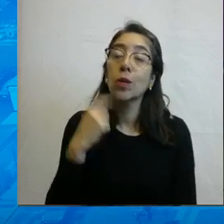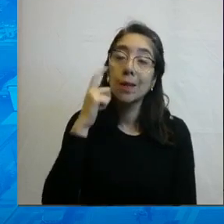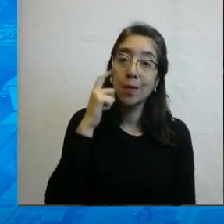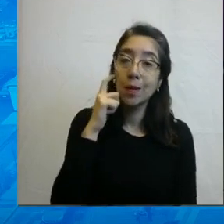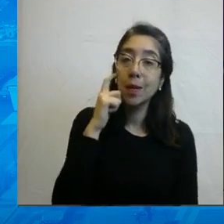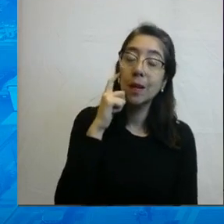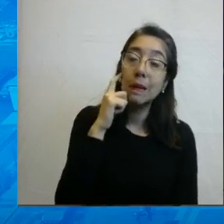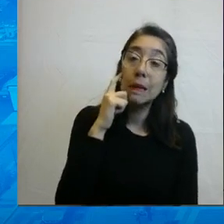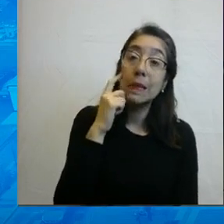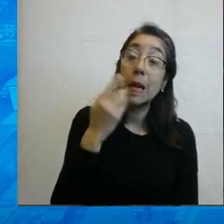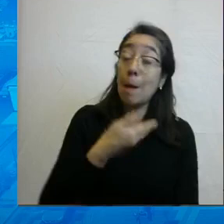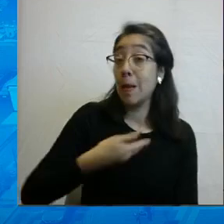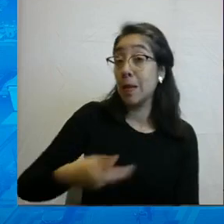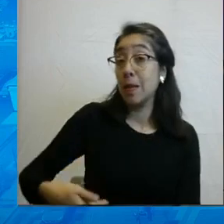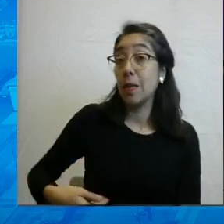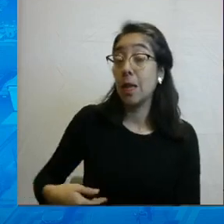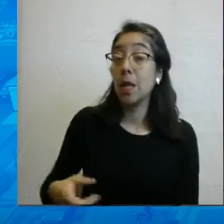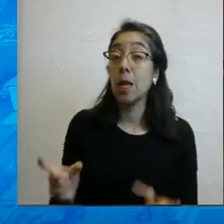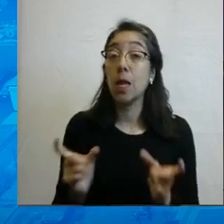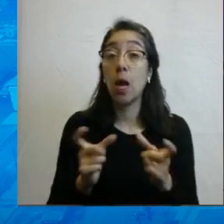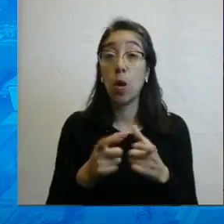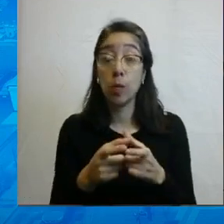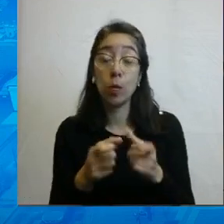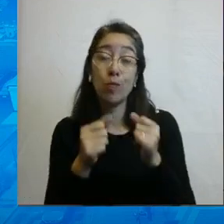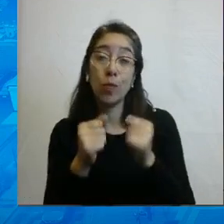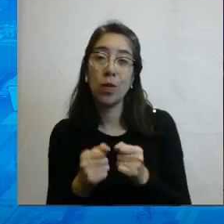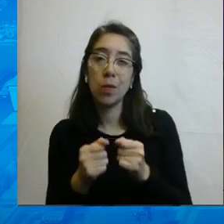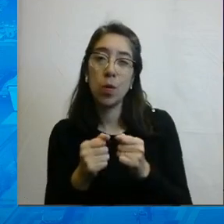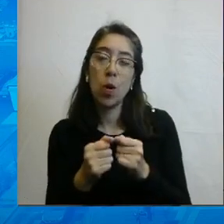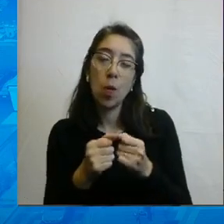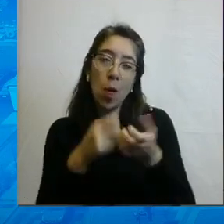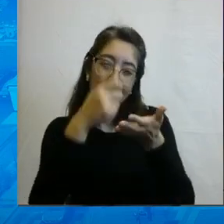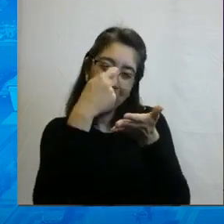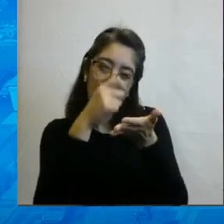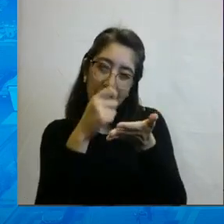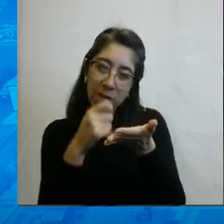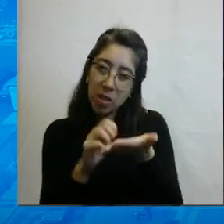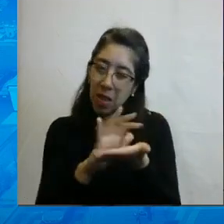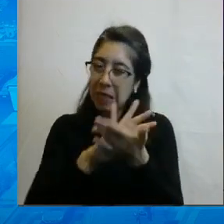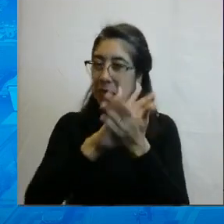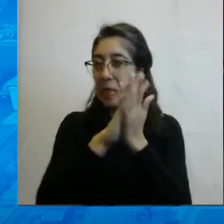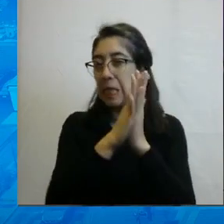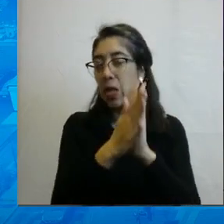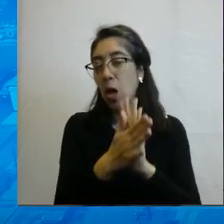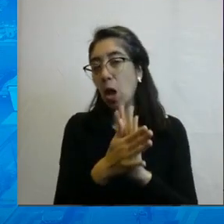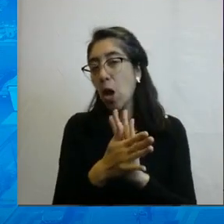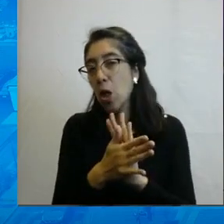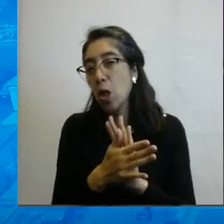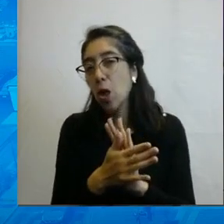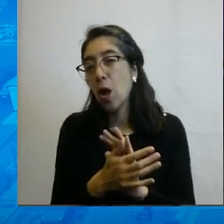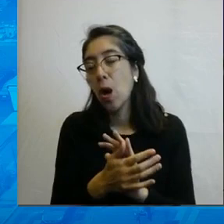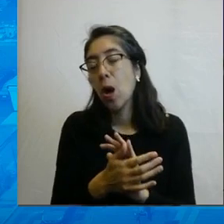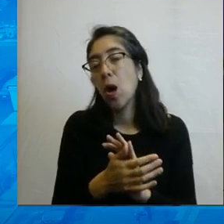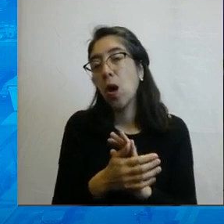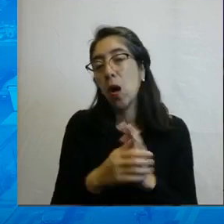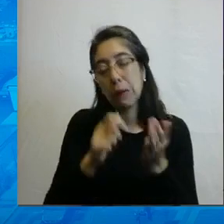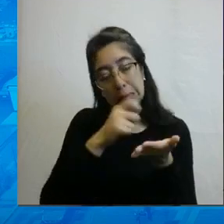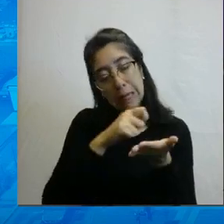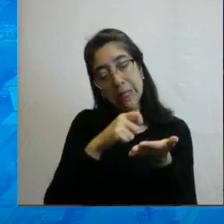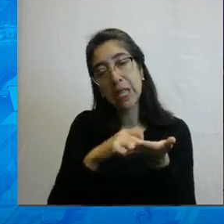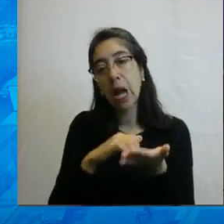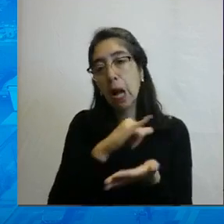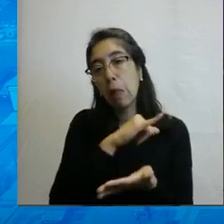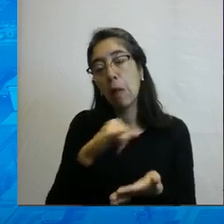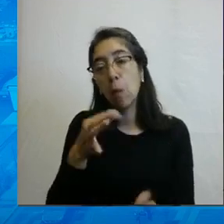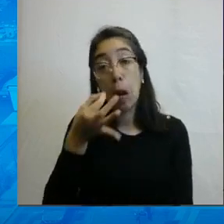que los analizáramos en detalle también y pudiésemos hacer las observaciones que de acuerdo a nuestras facultades